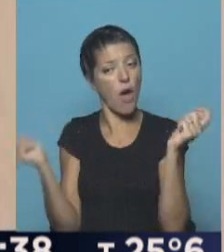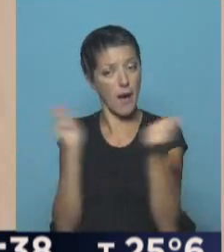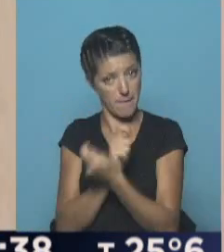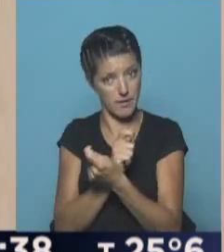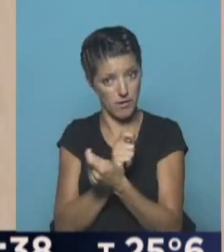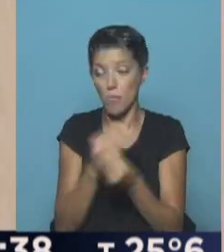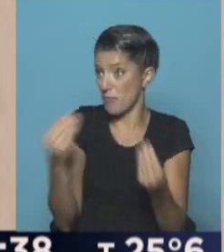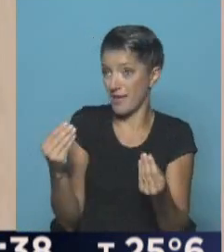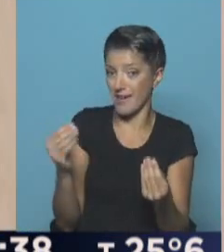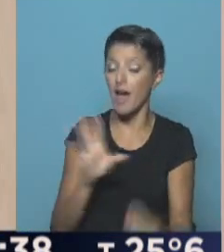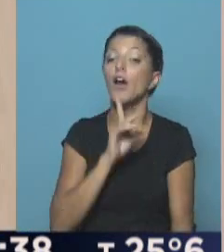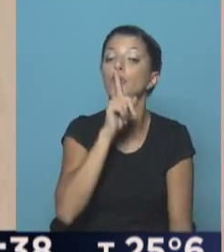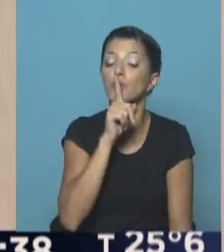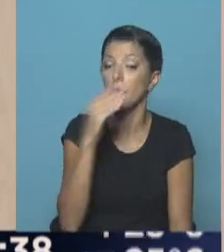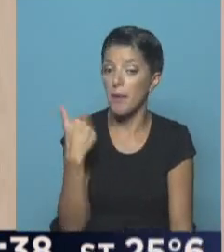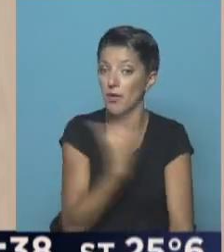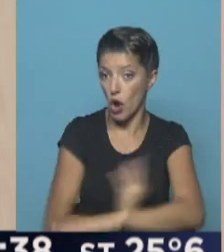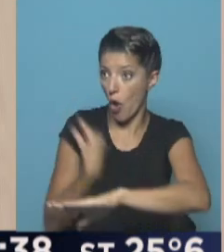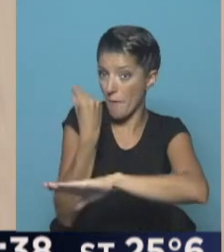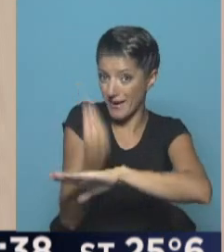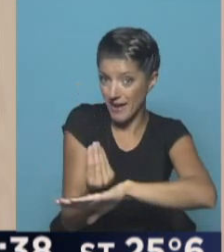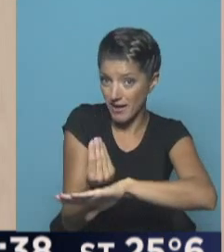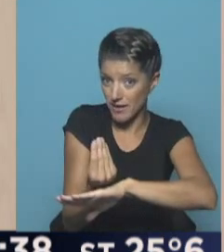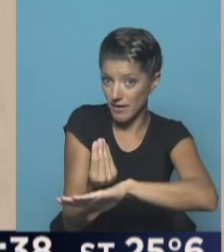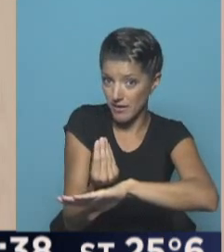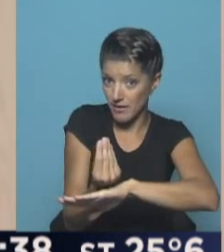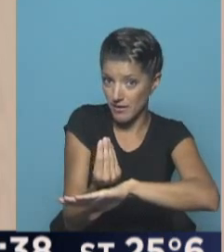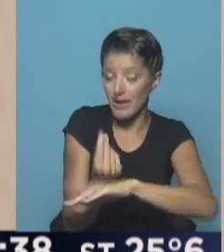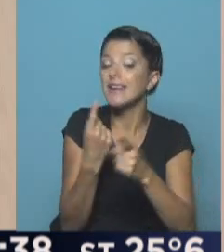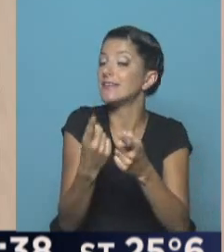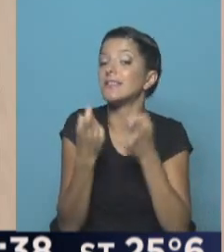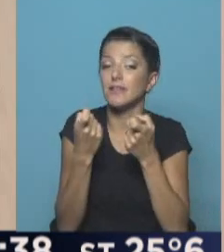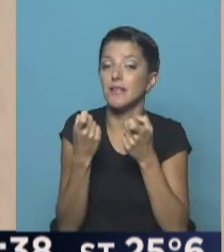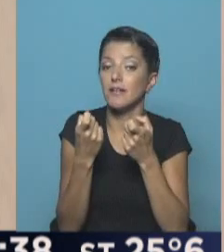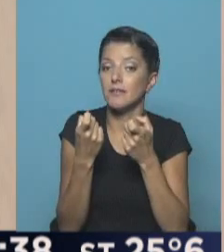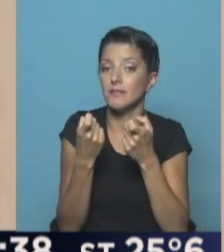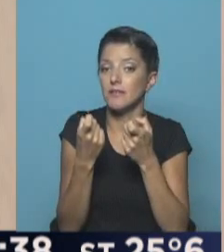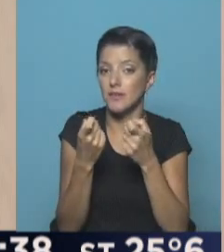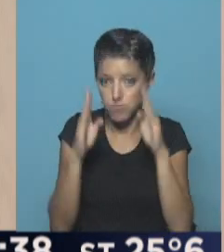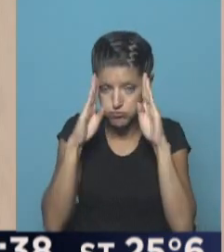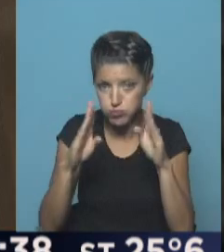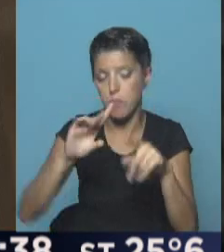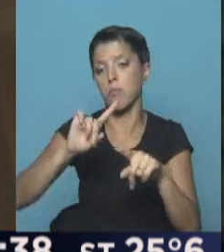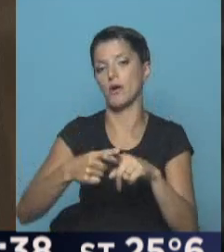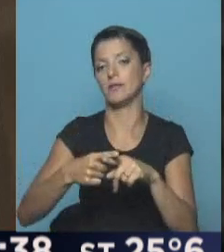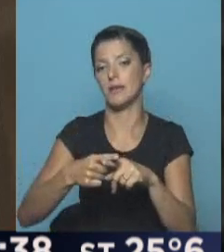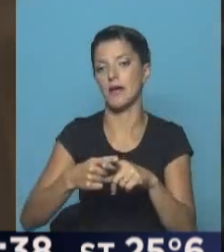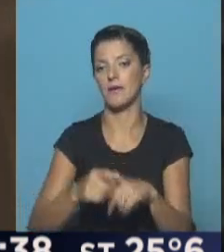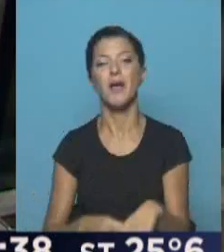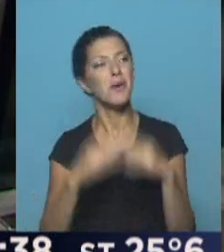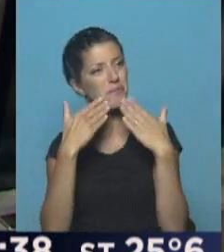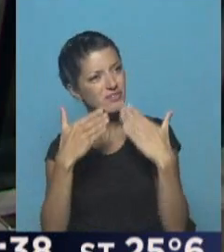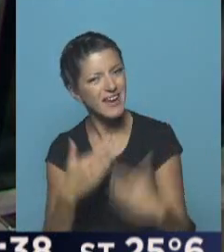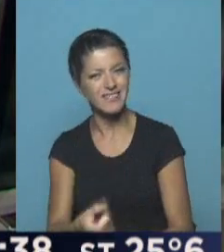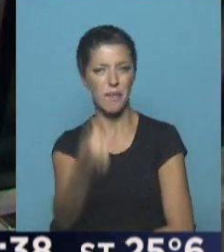puesto que Rusia, para gobernar ese país continente, necesariamente debe ejercer la centralización política. Te agradecemos muchísimo que hayas estado